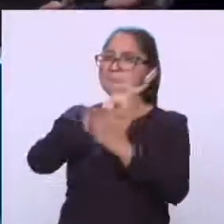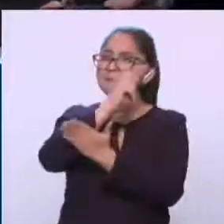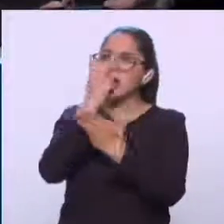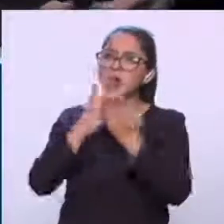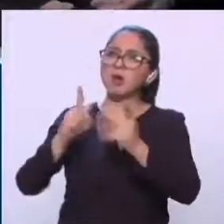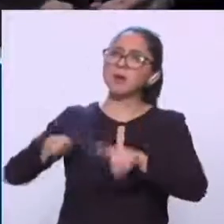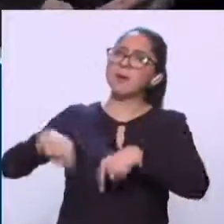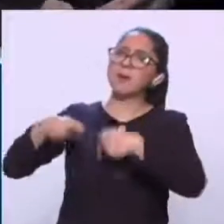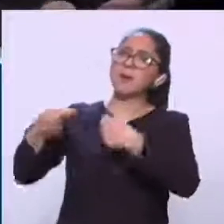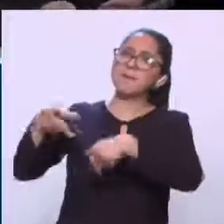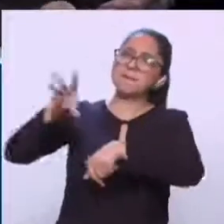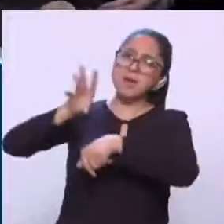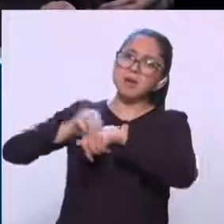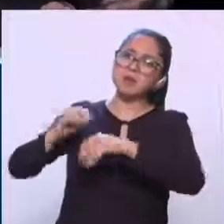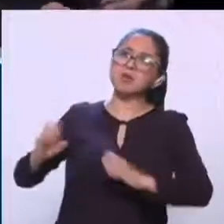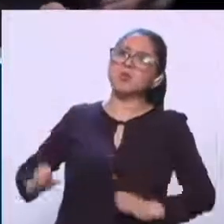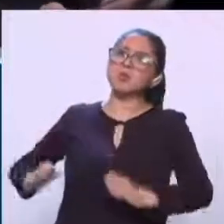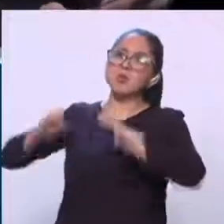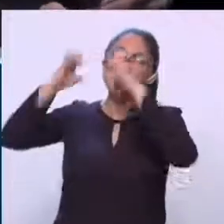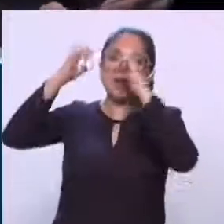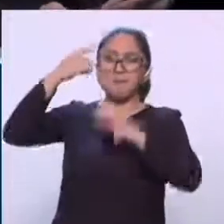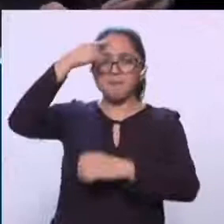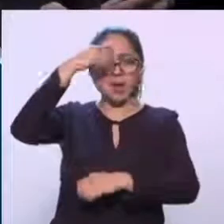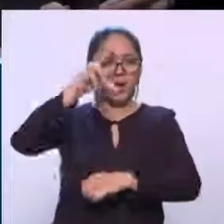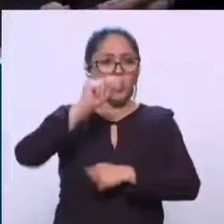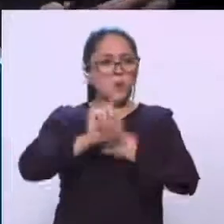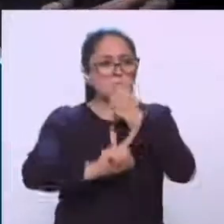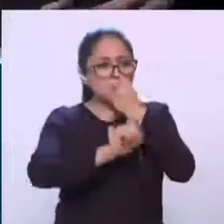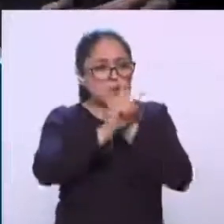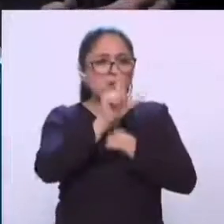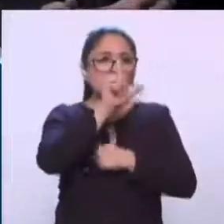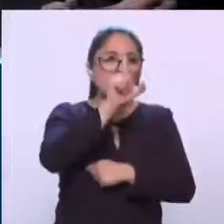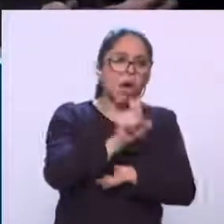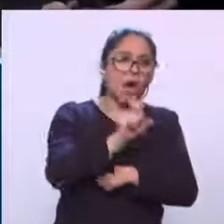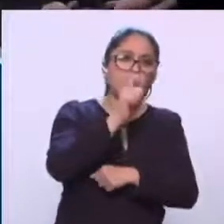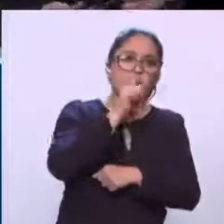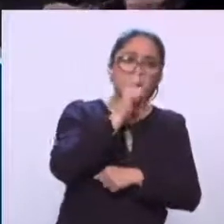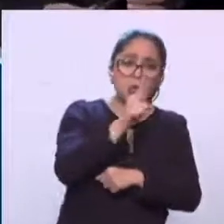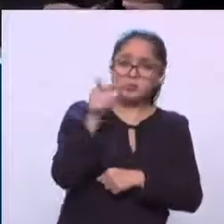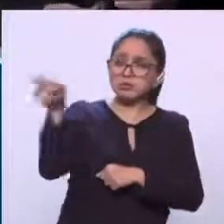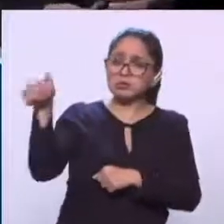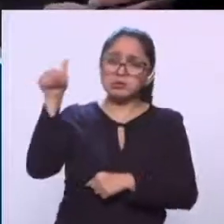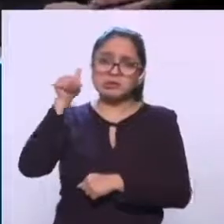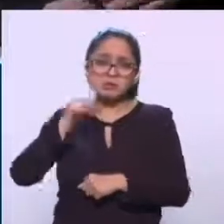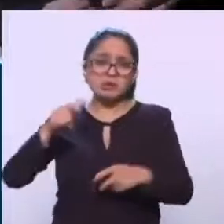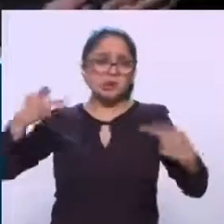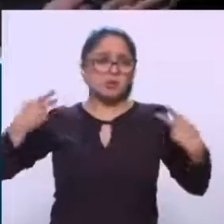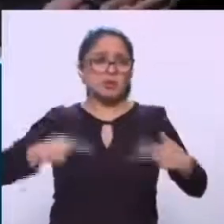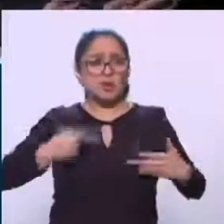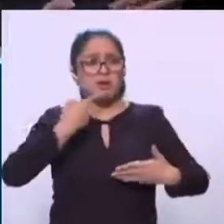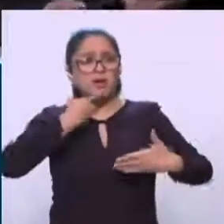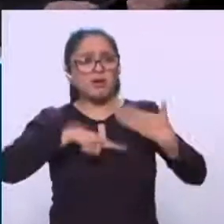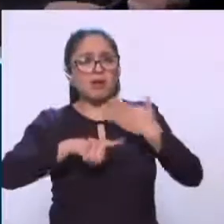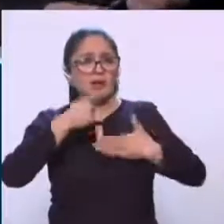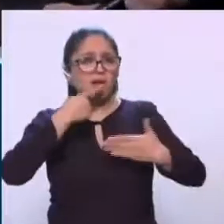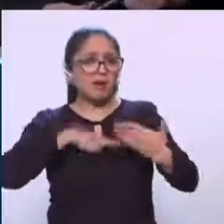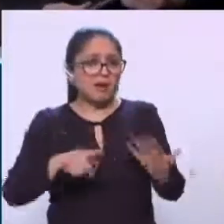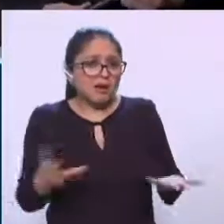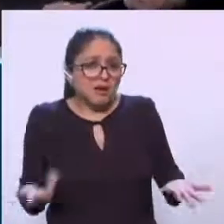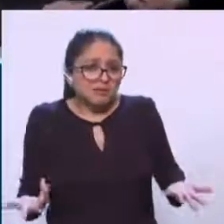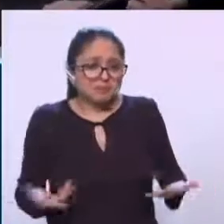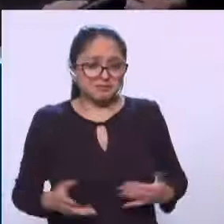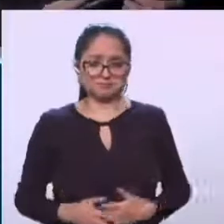que no afecte los servicios de la zona, en fin, siempre es la queja, no hay planeación suficiente. Justo como Gisela lo cuenta también